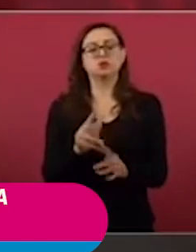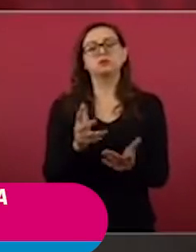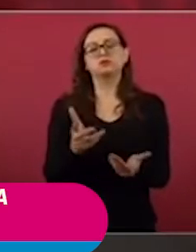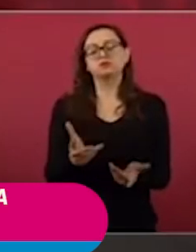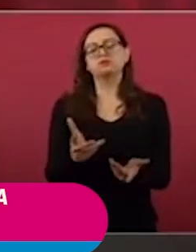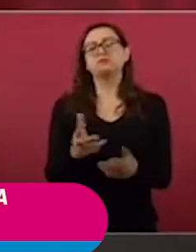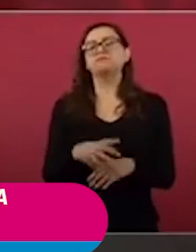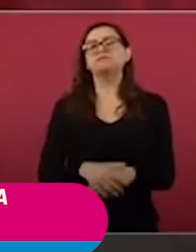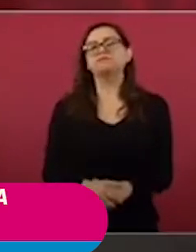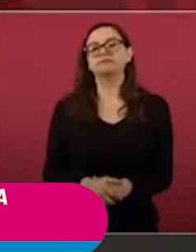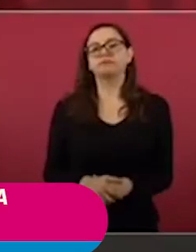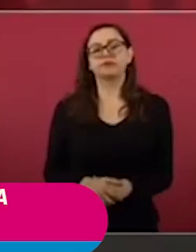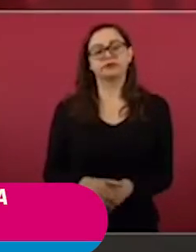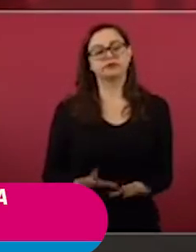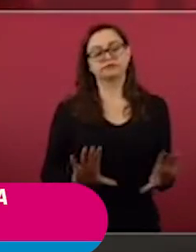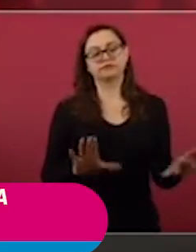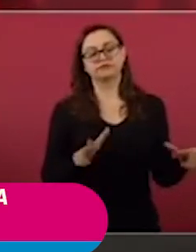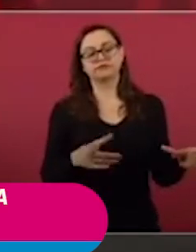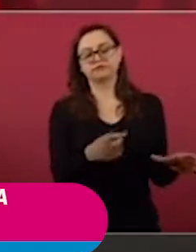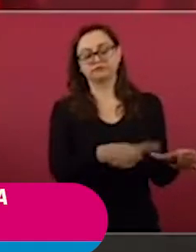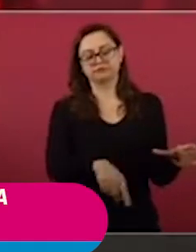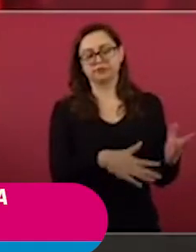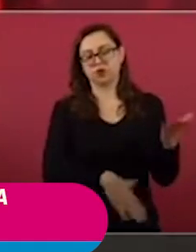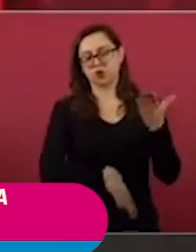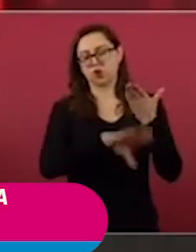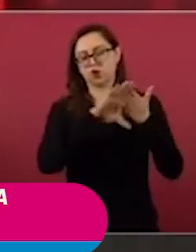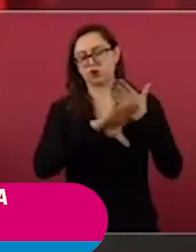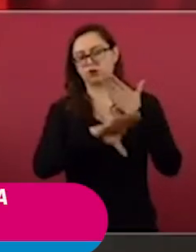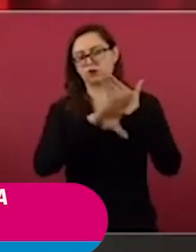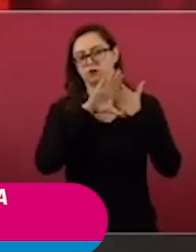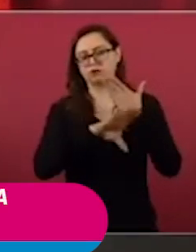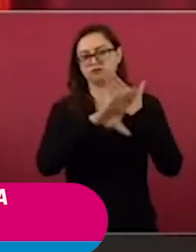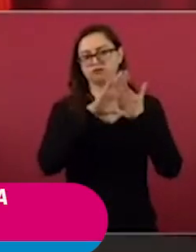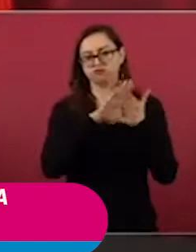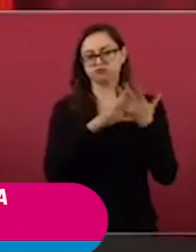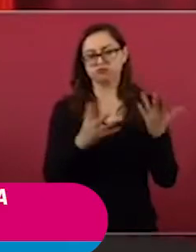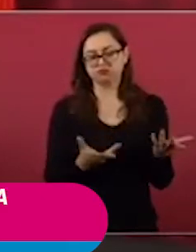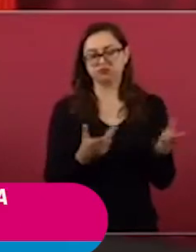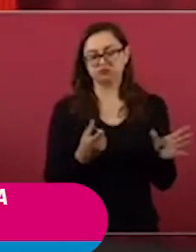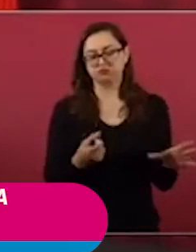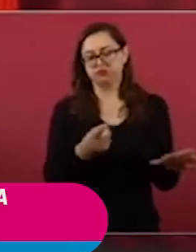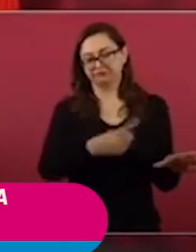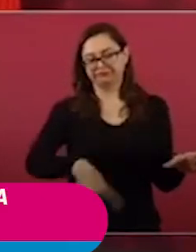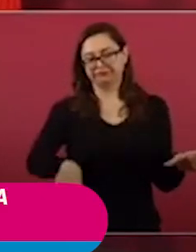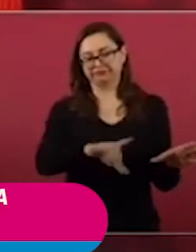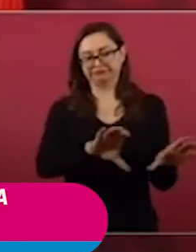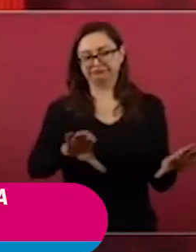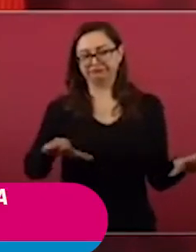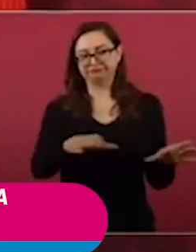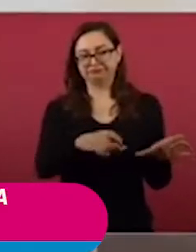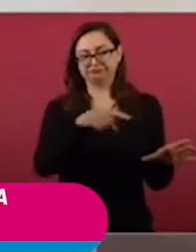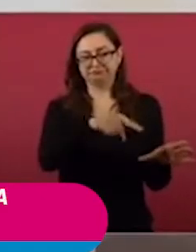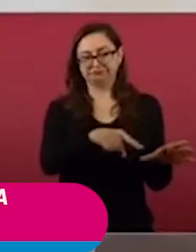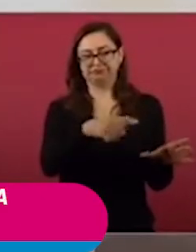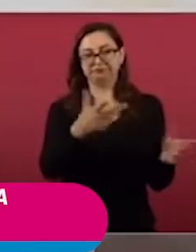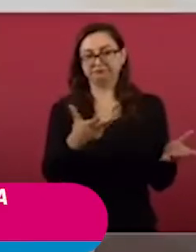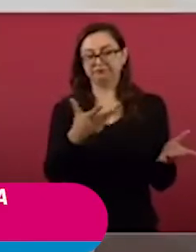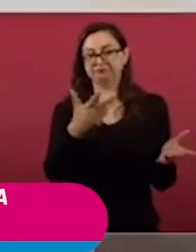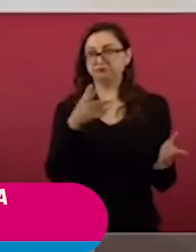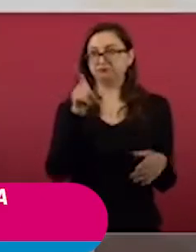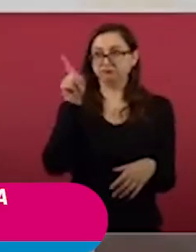opositores del bloque conservador todas las garantías para llegar al